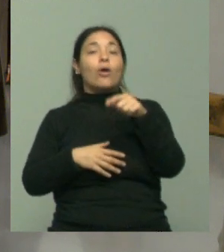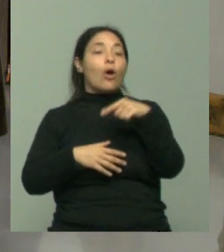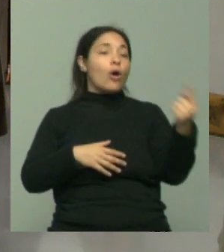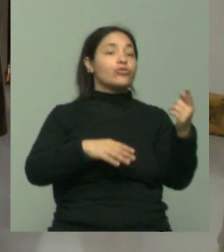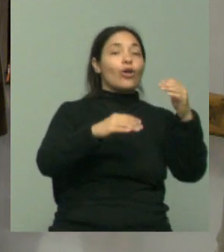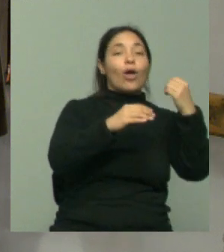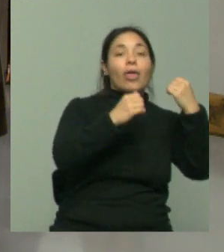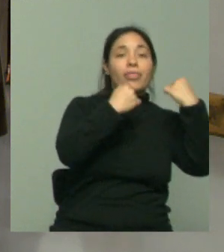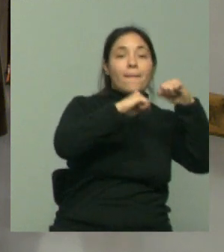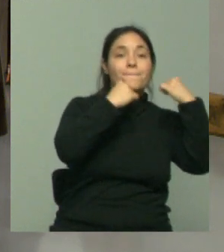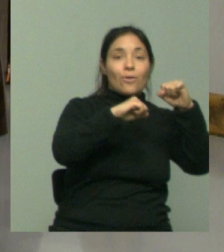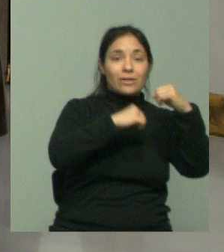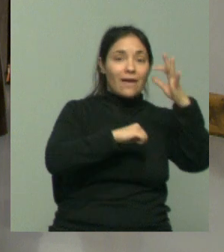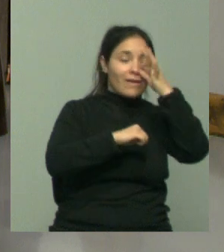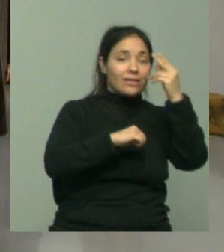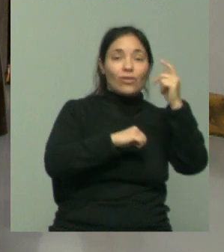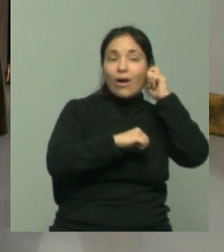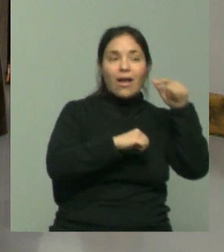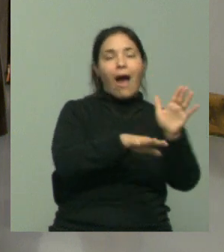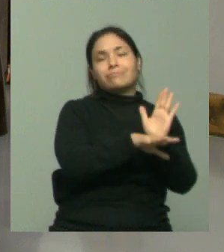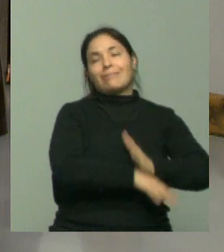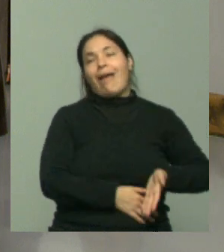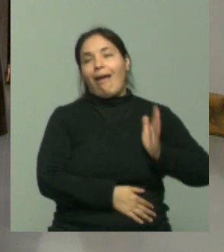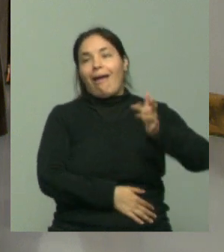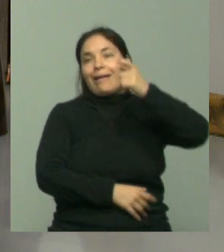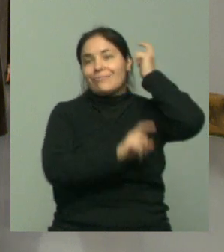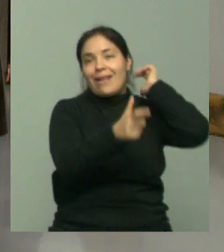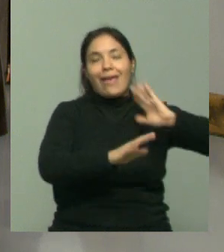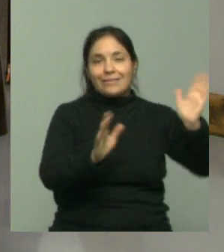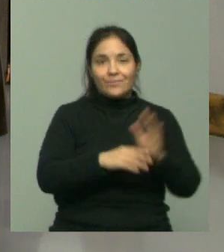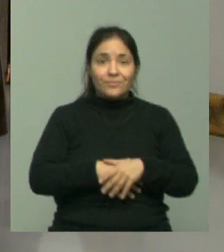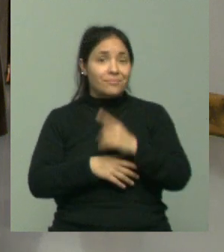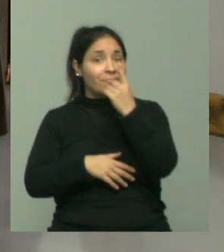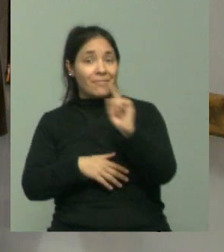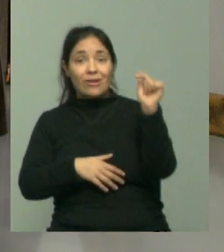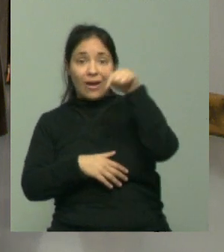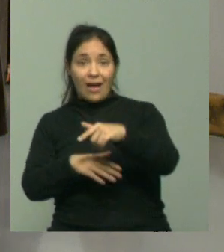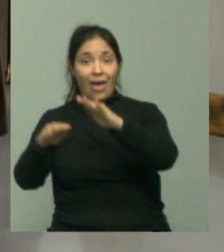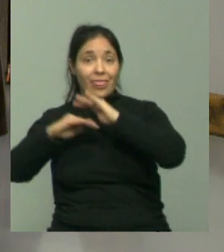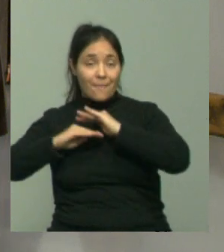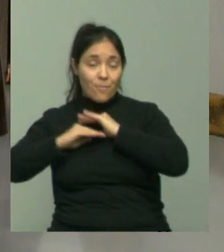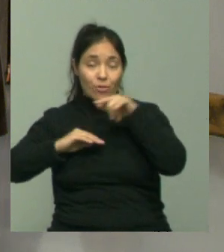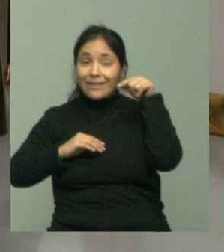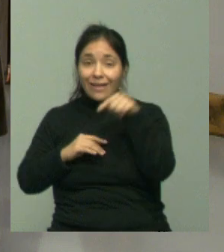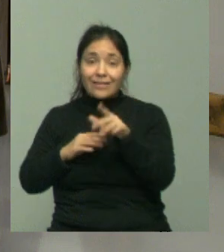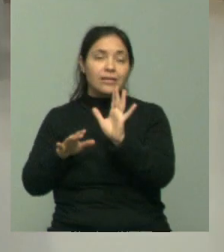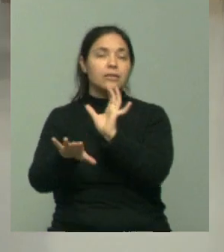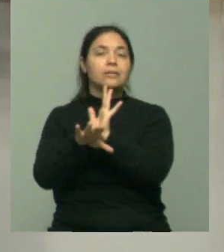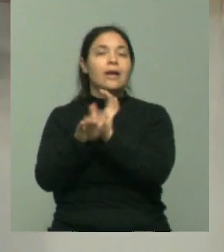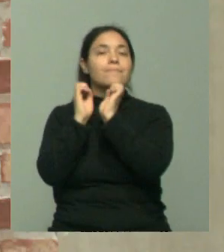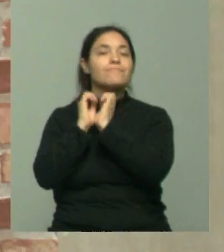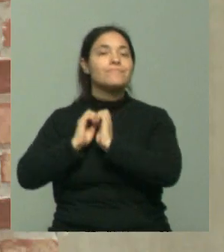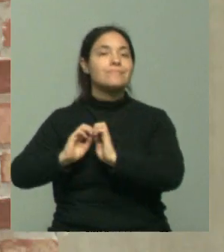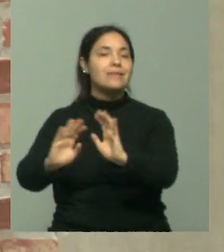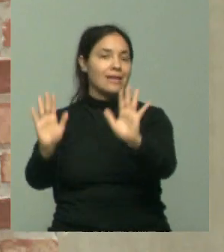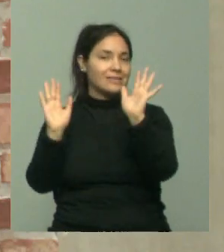una trayectoria grande. Larga, sí. Y en realidad en nuestro deporte es cuando recién está comenzando. Uh-huh. Los